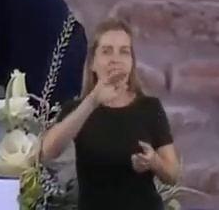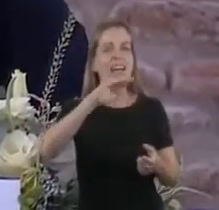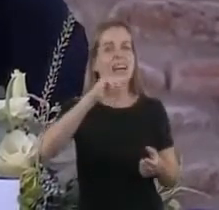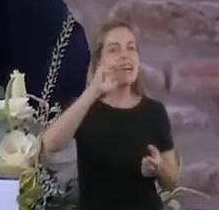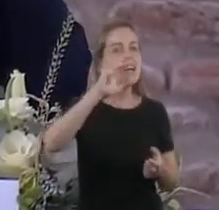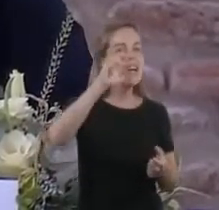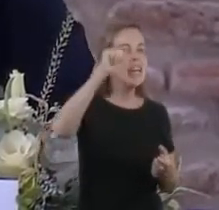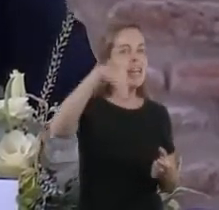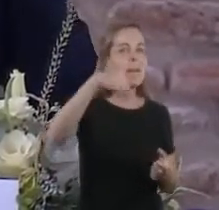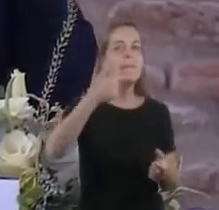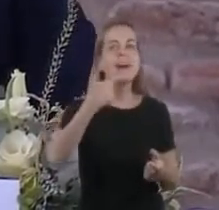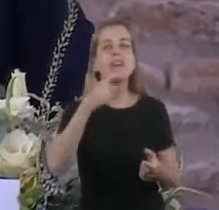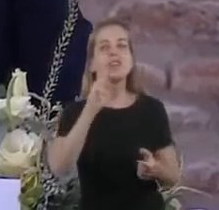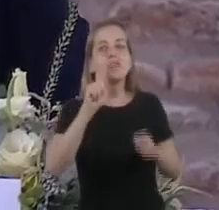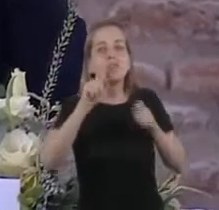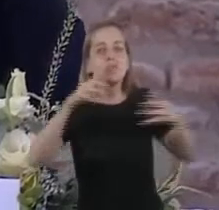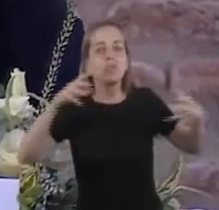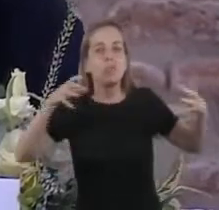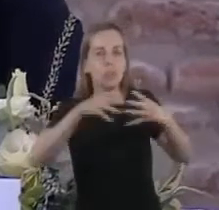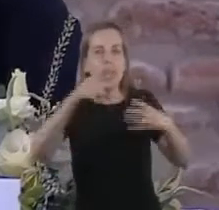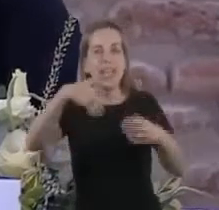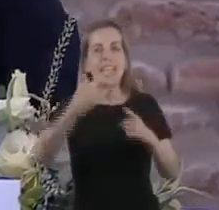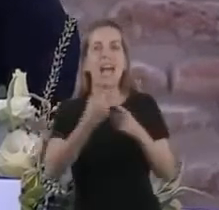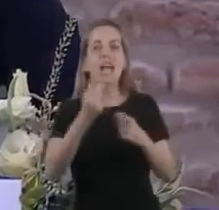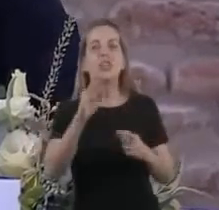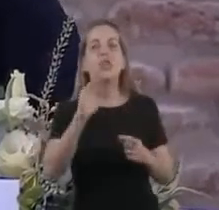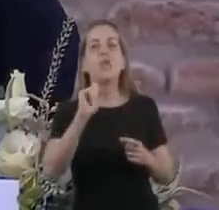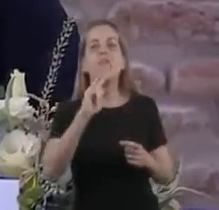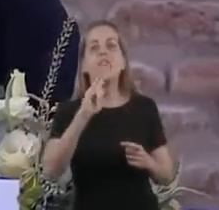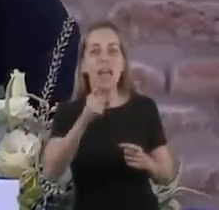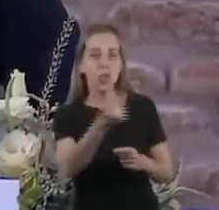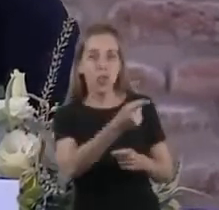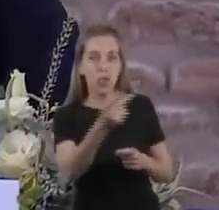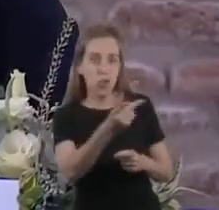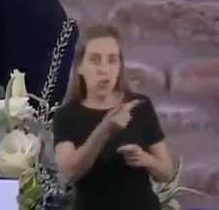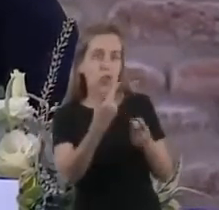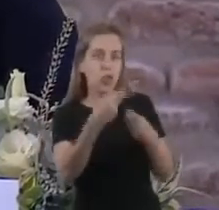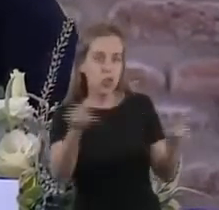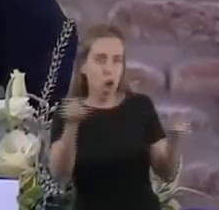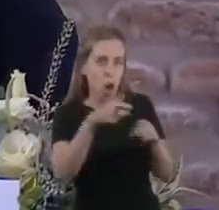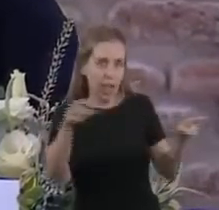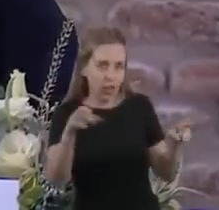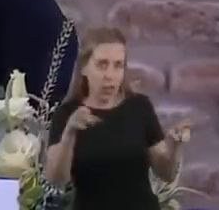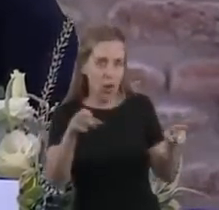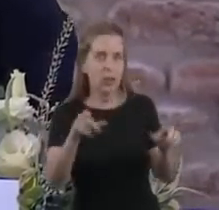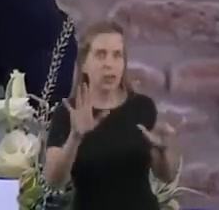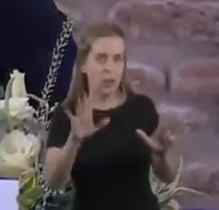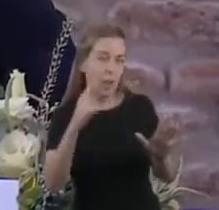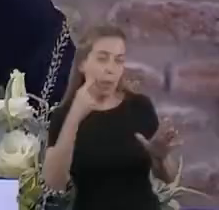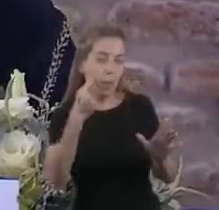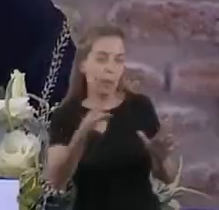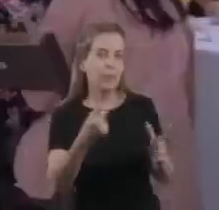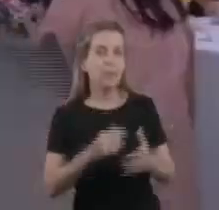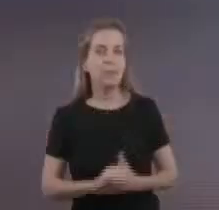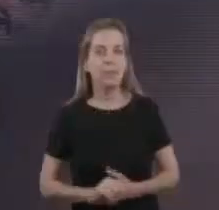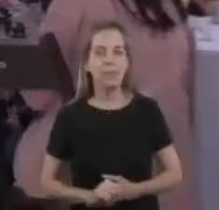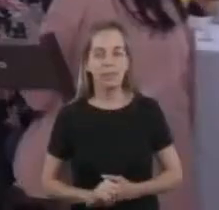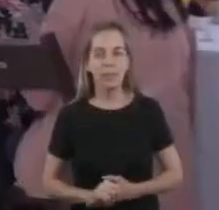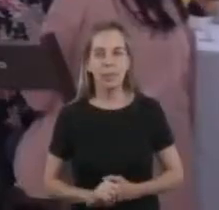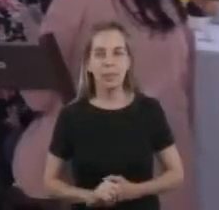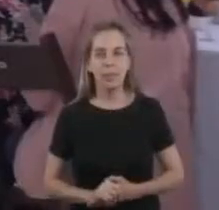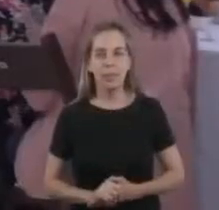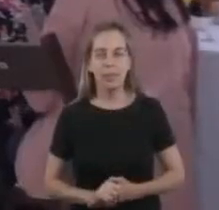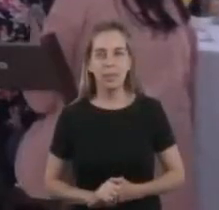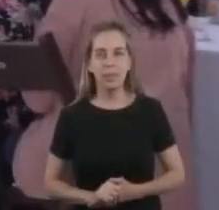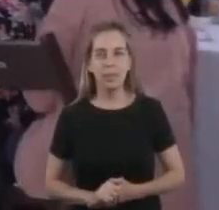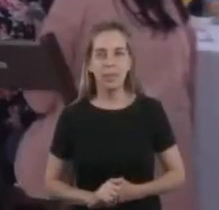y su grupo Los Ñandubay. Interpretarán dos temas, Estamos y Un Sendero. Los escuchamos.